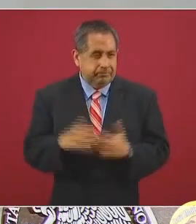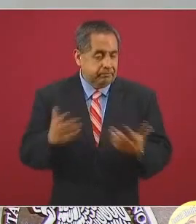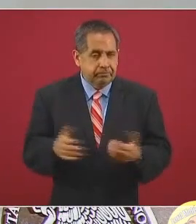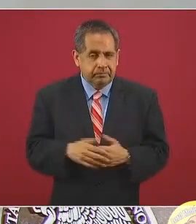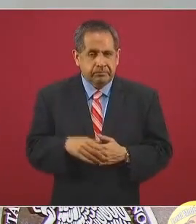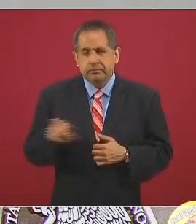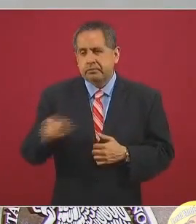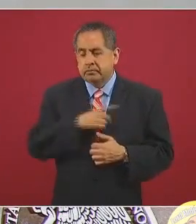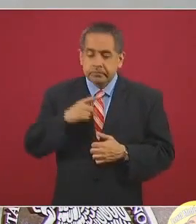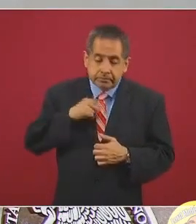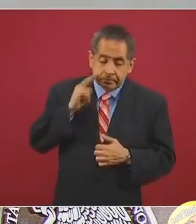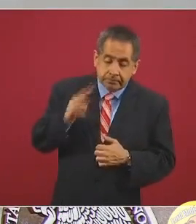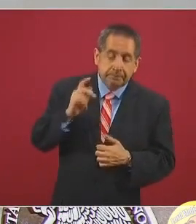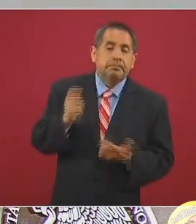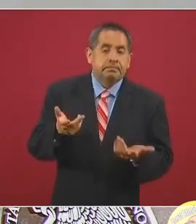Entonces hay que ver